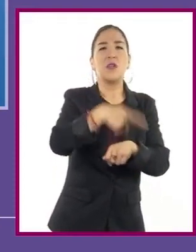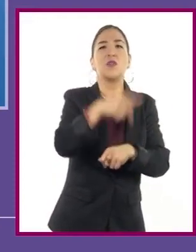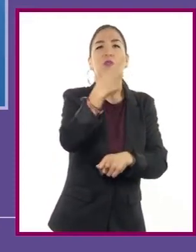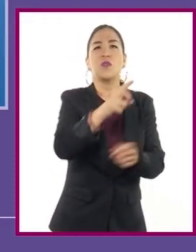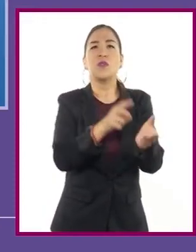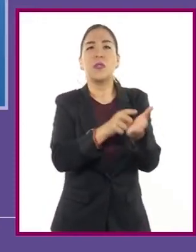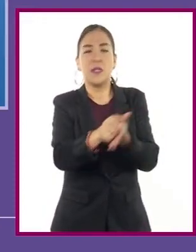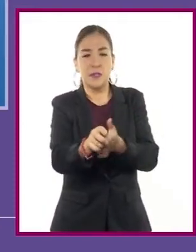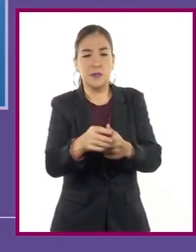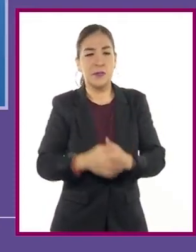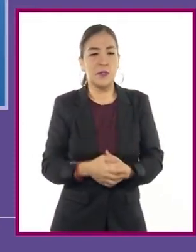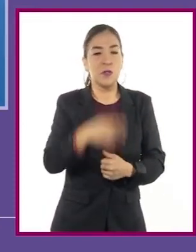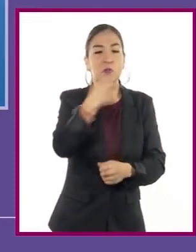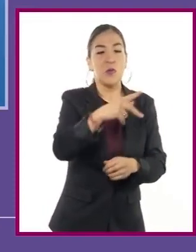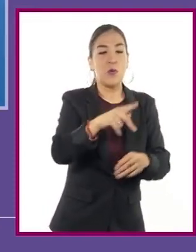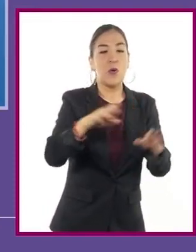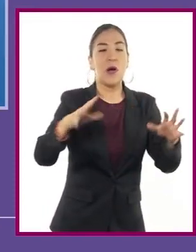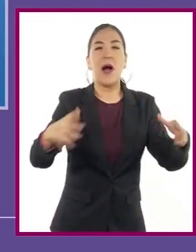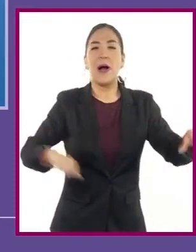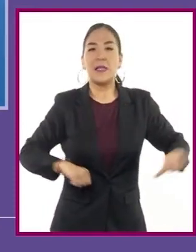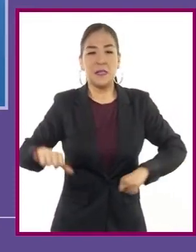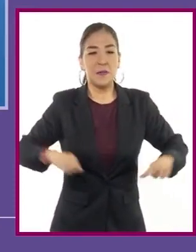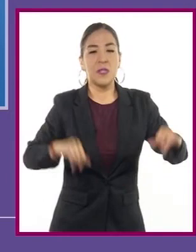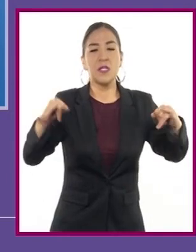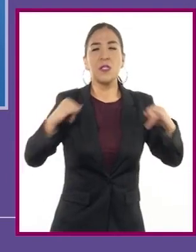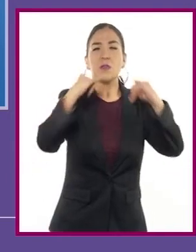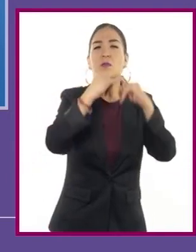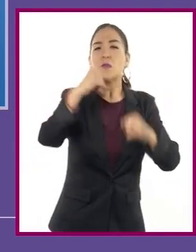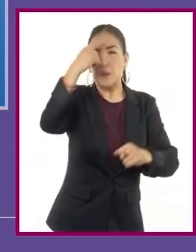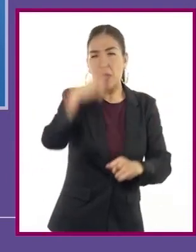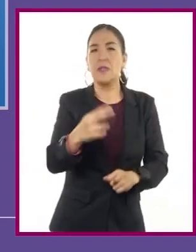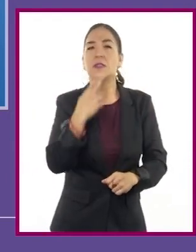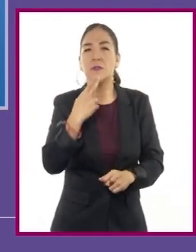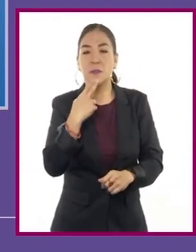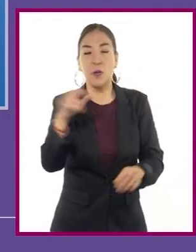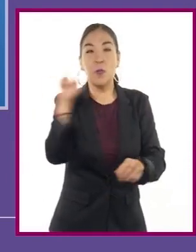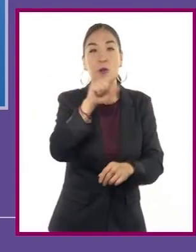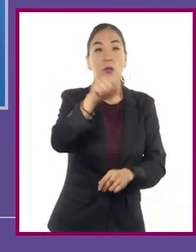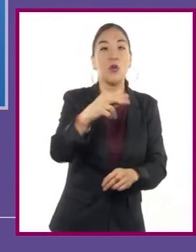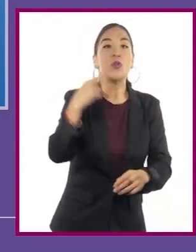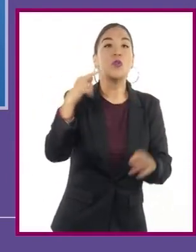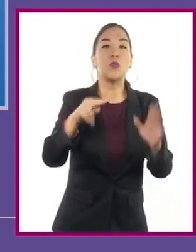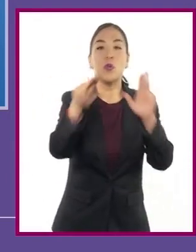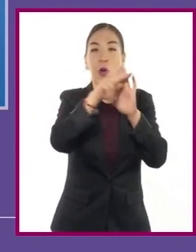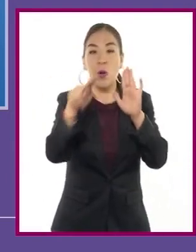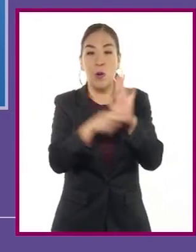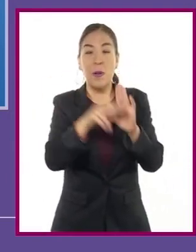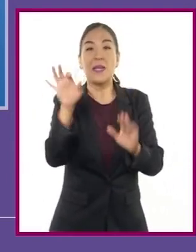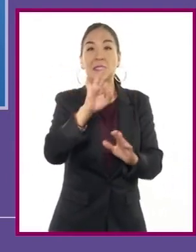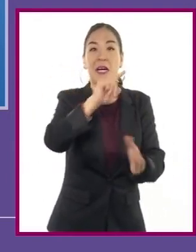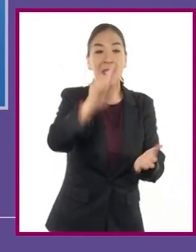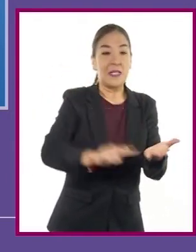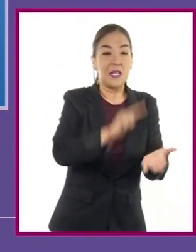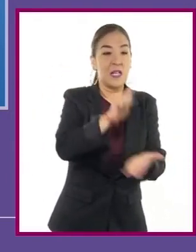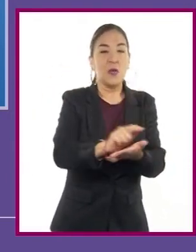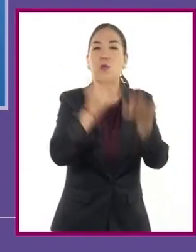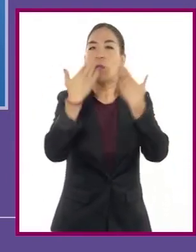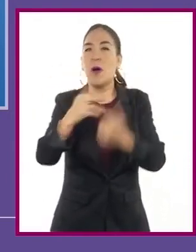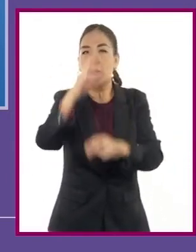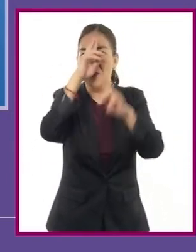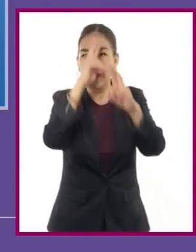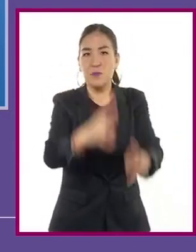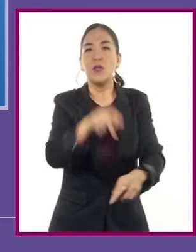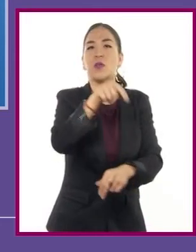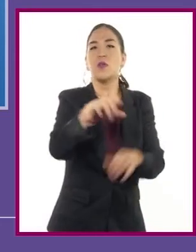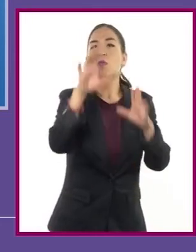Acción inconstitucional. Sirve cuando una norma o ley general no respeta lo que ordena